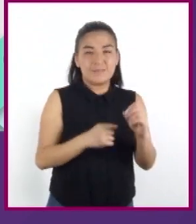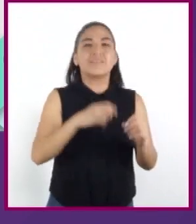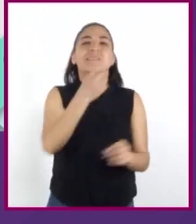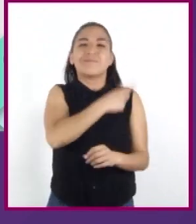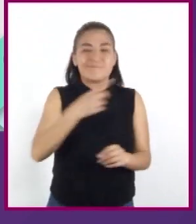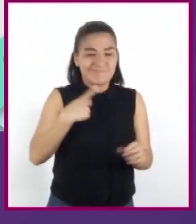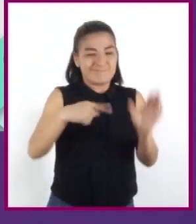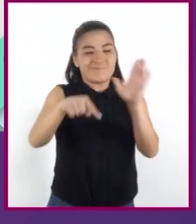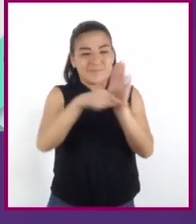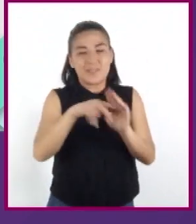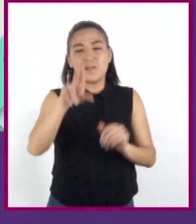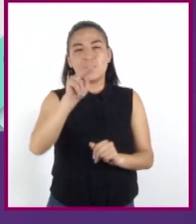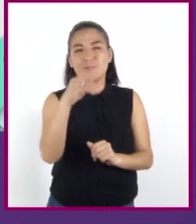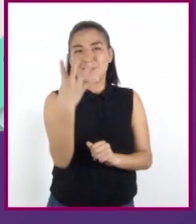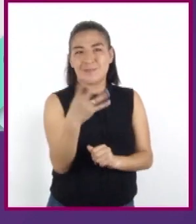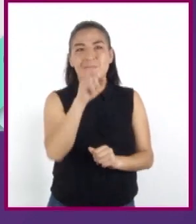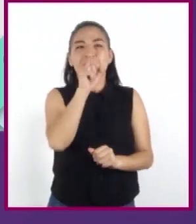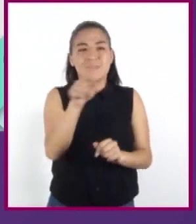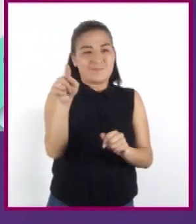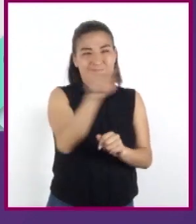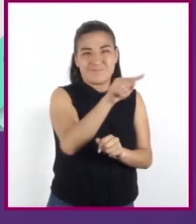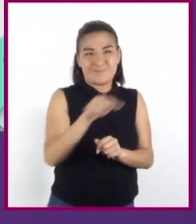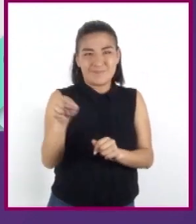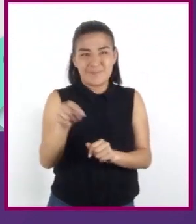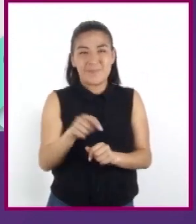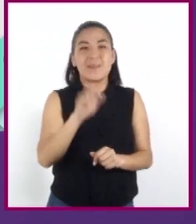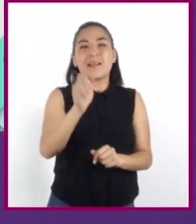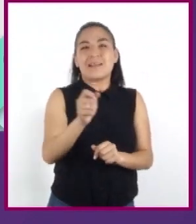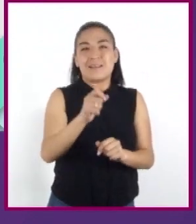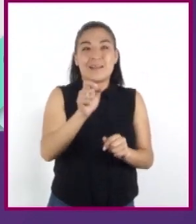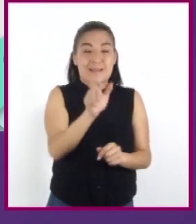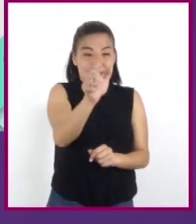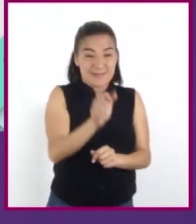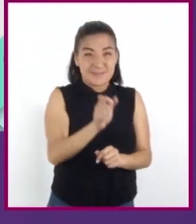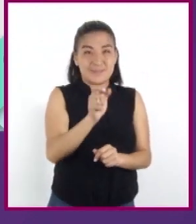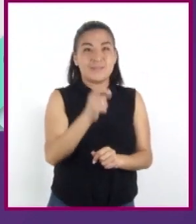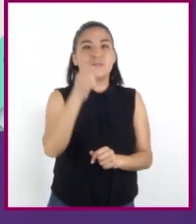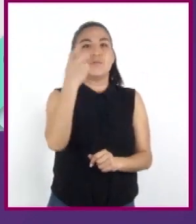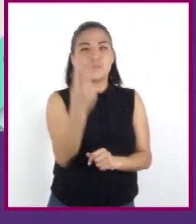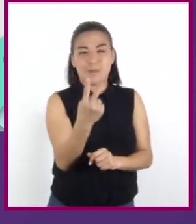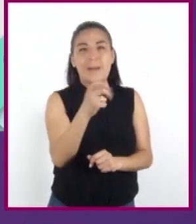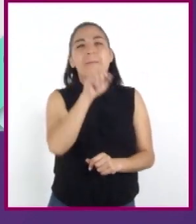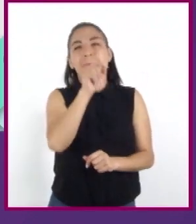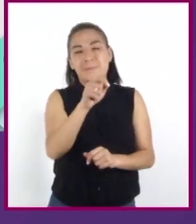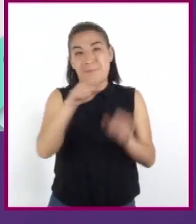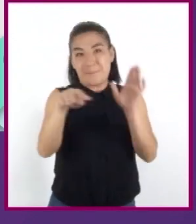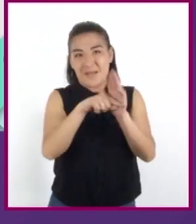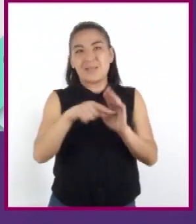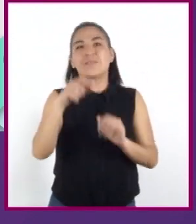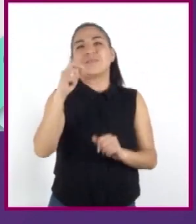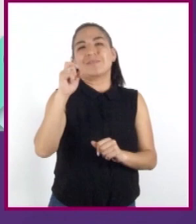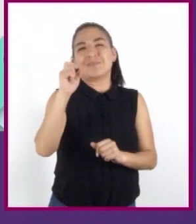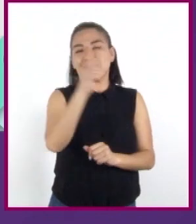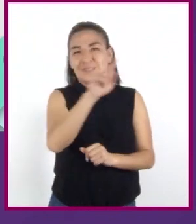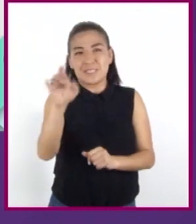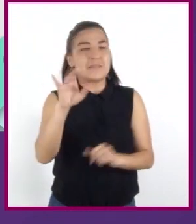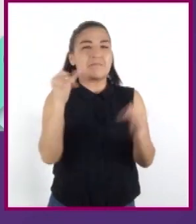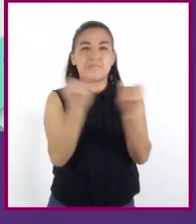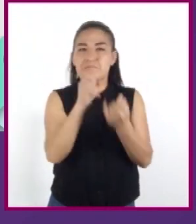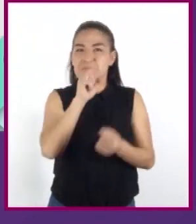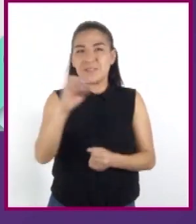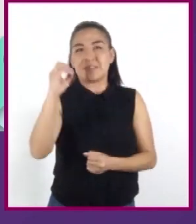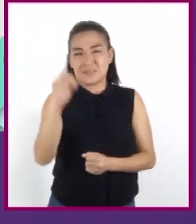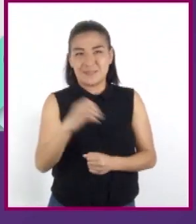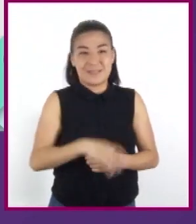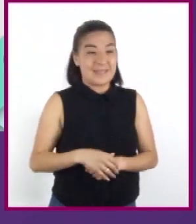restarle 84 en ambos miembros. X cuadrada menos 100 es igual a 0. El único número que al